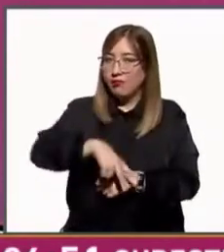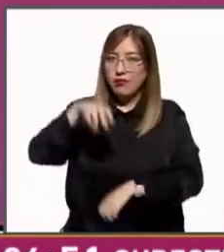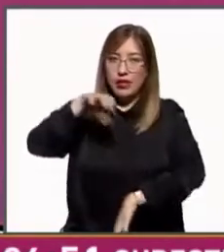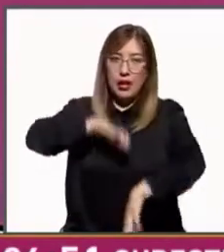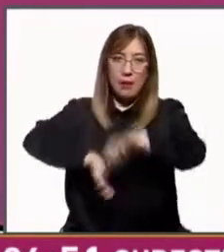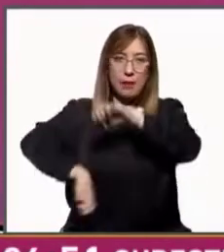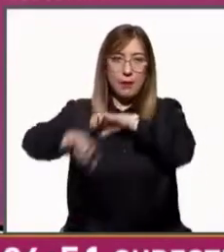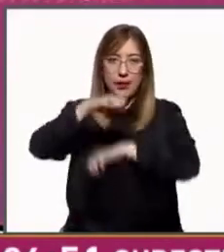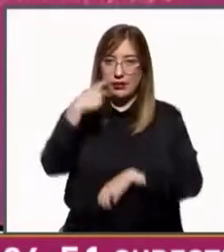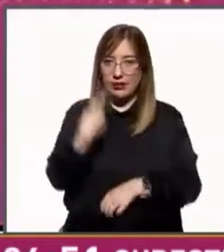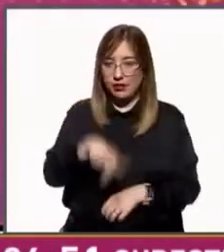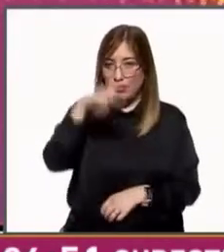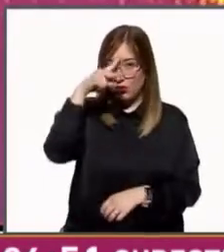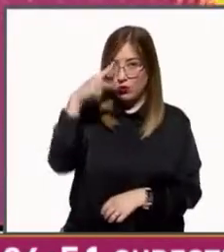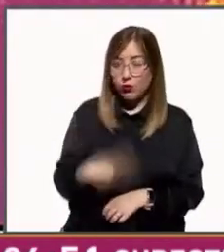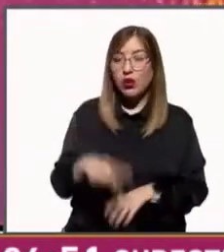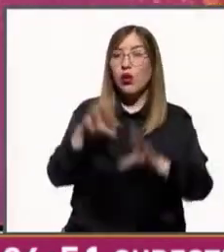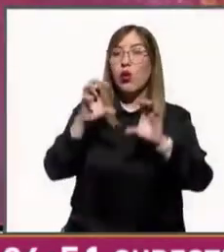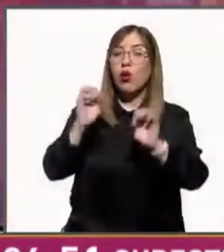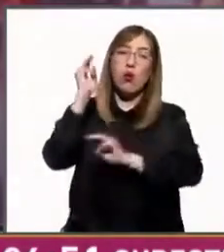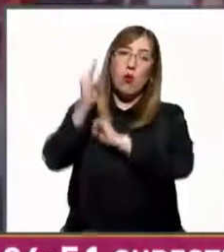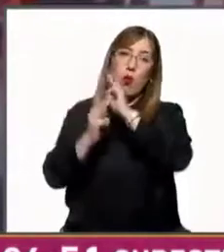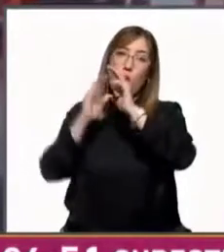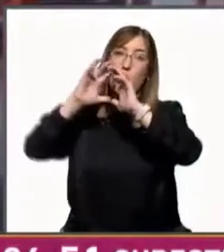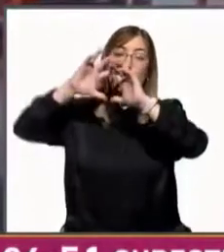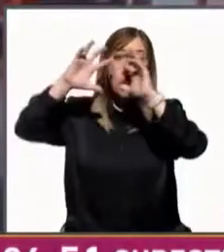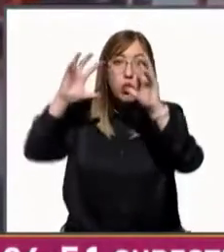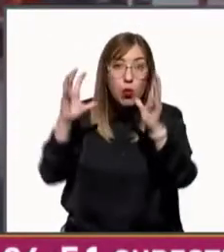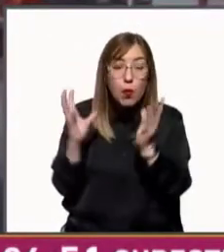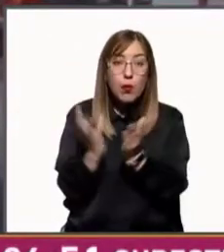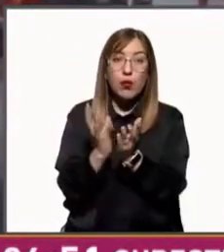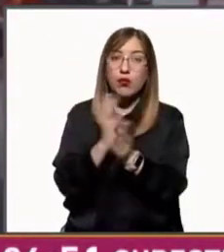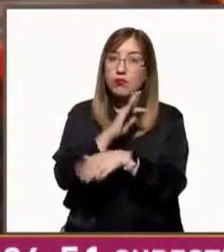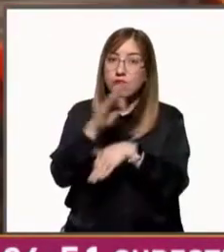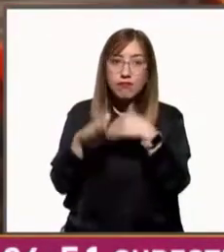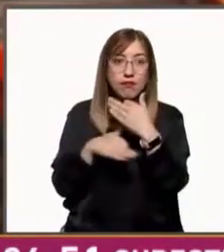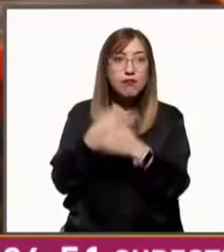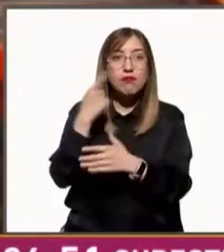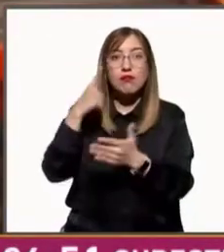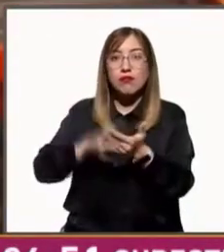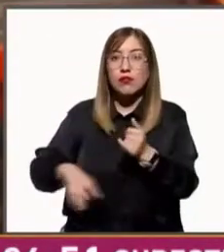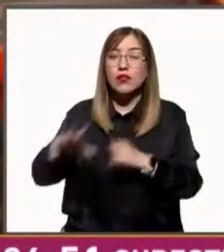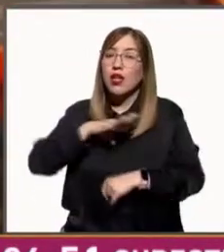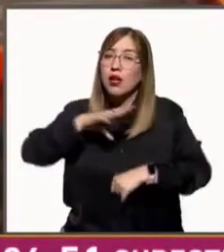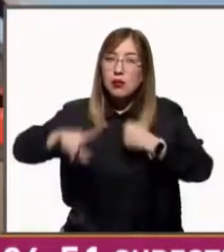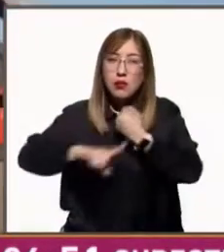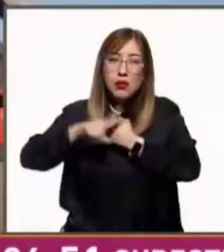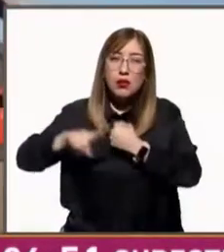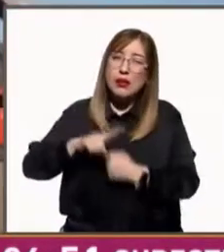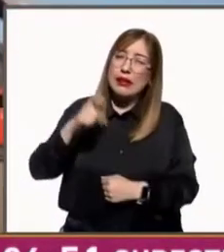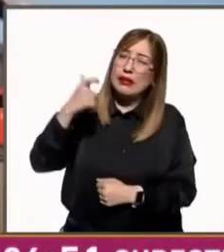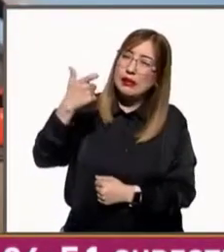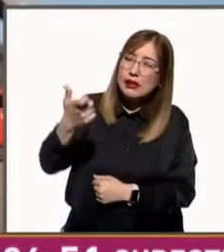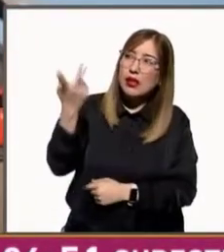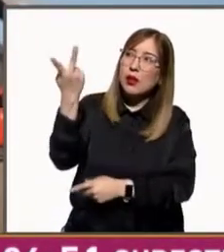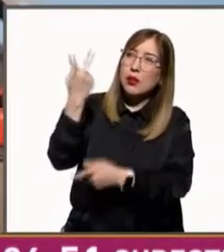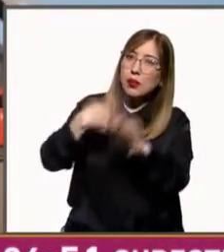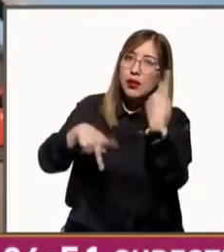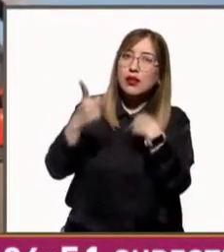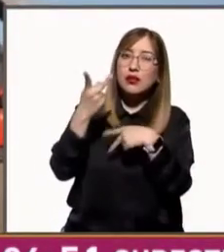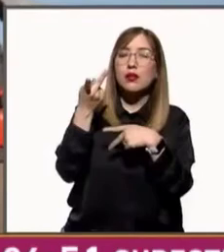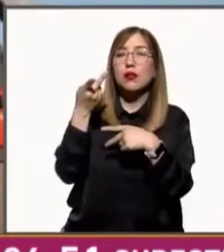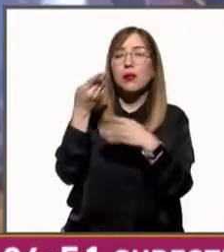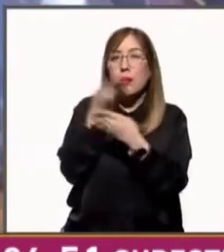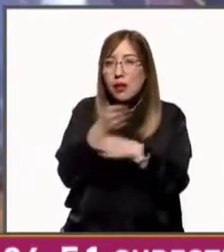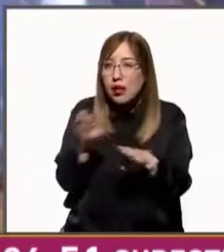de este país o el mundo, digamos, para efectos prácticos, se vio con problemas de financiamiento, con problemas de acceso a la banca,